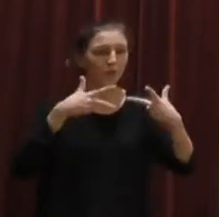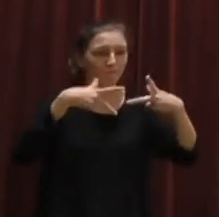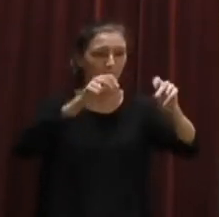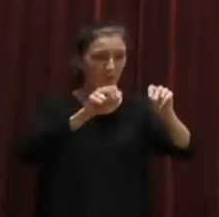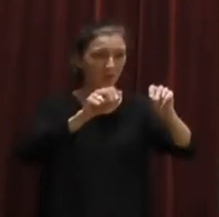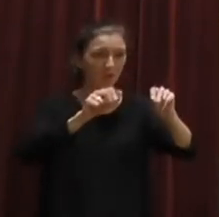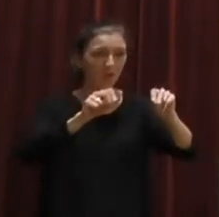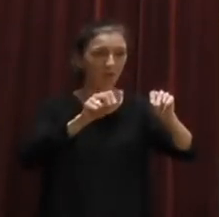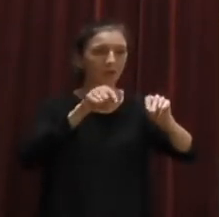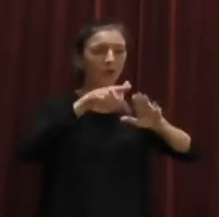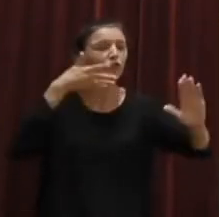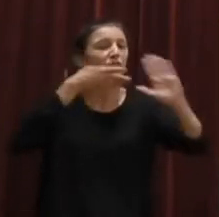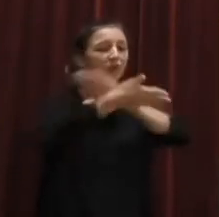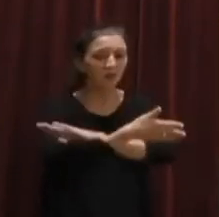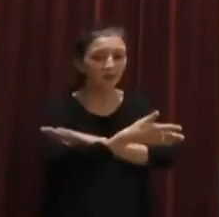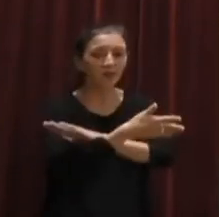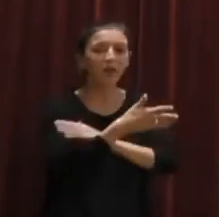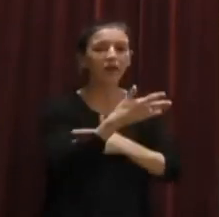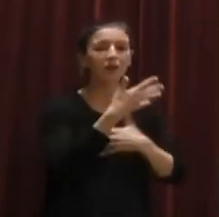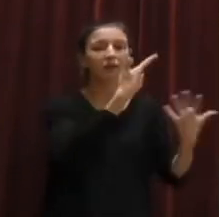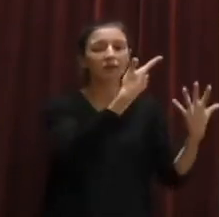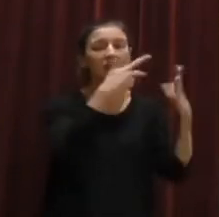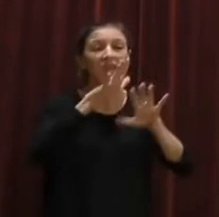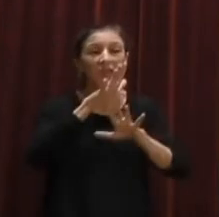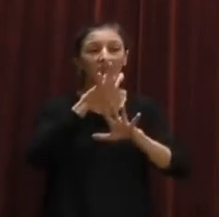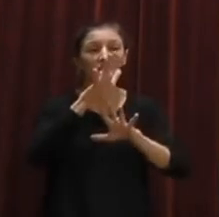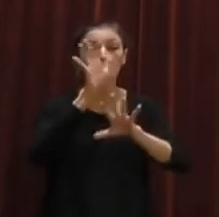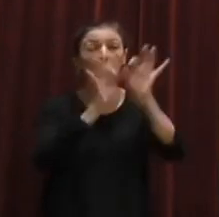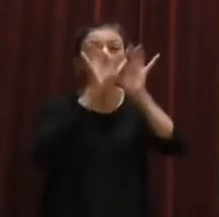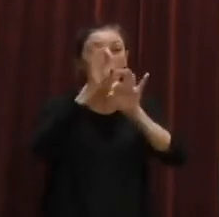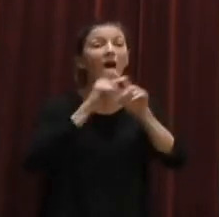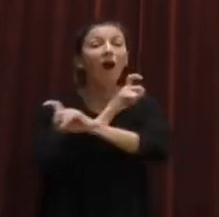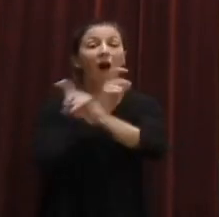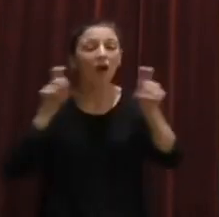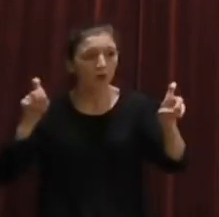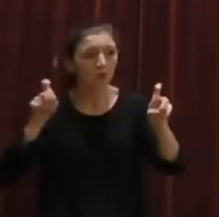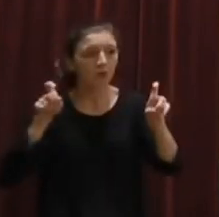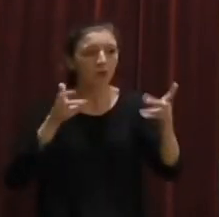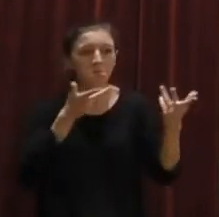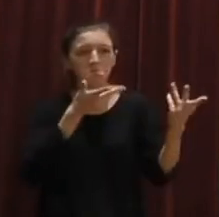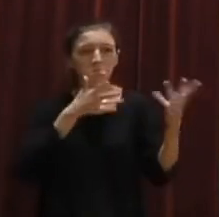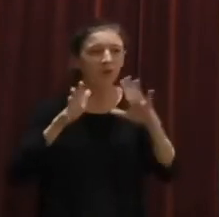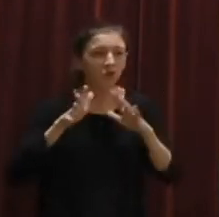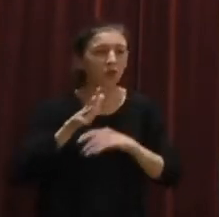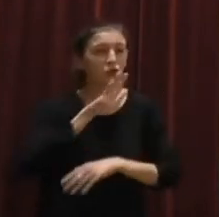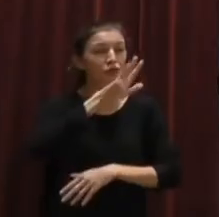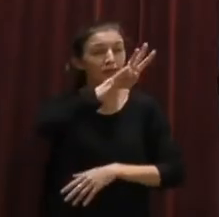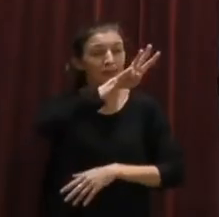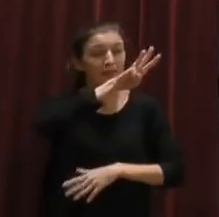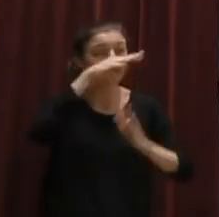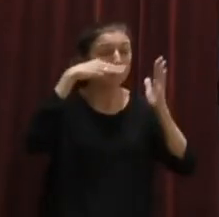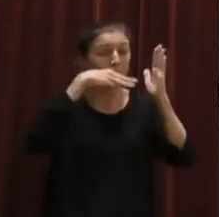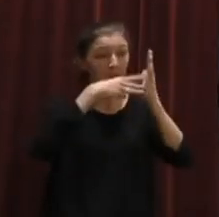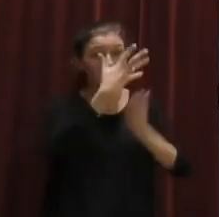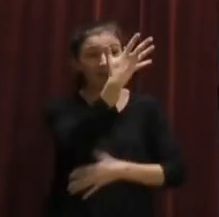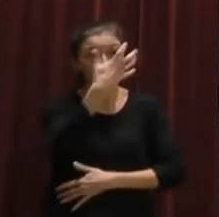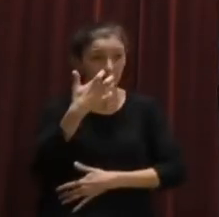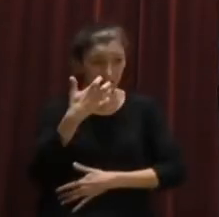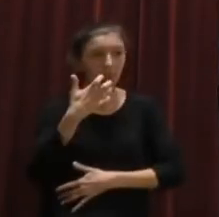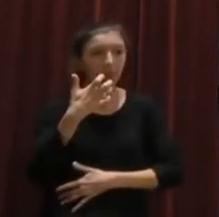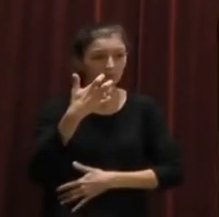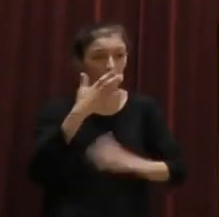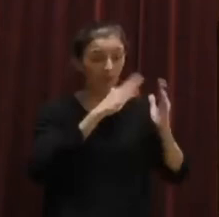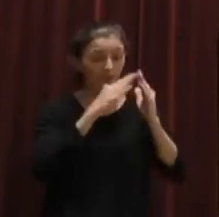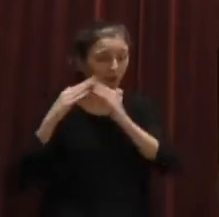de las anunciadas. Voy a ser más pesimista. Supongamos que es solo un 10. Serían 3.500. Con esa cifra, ese